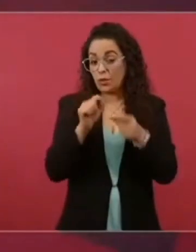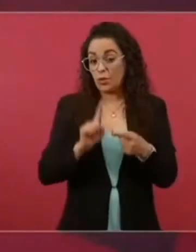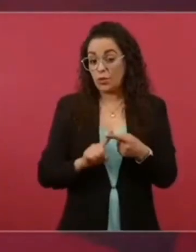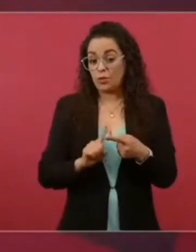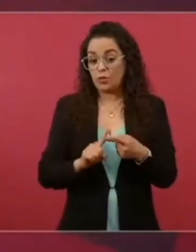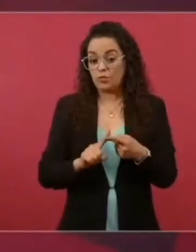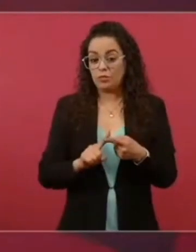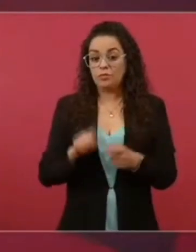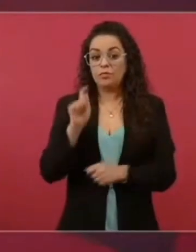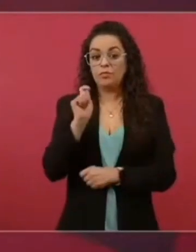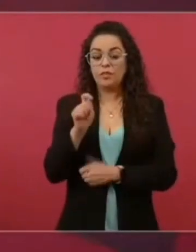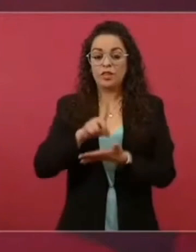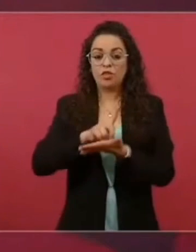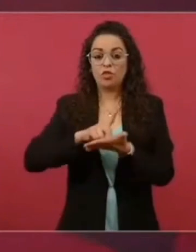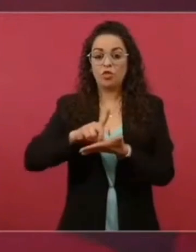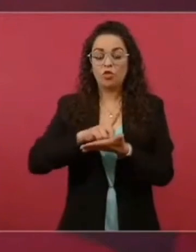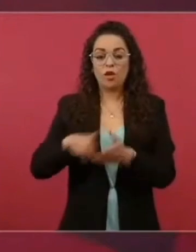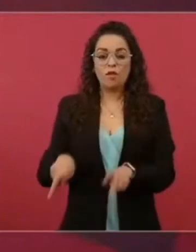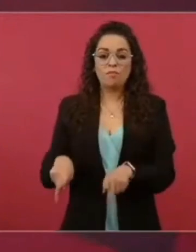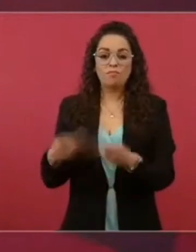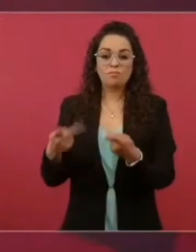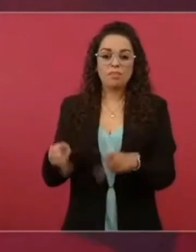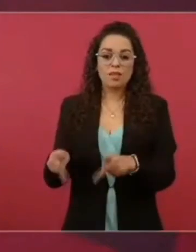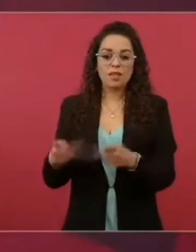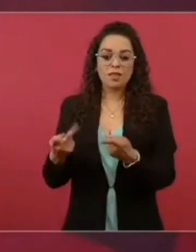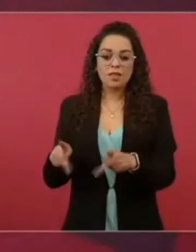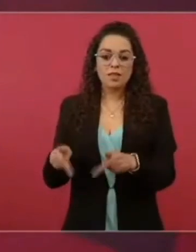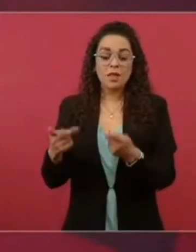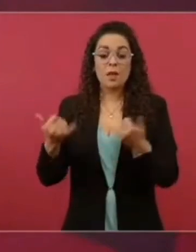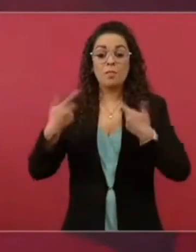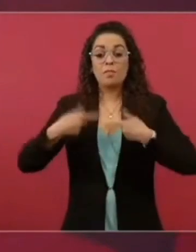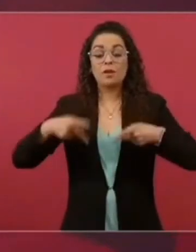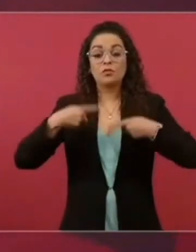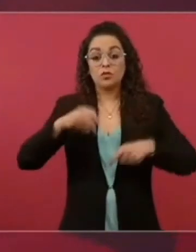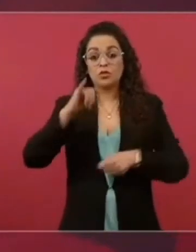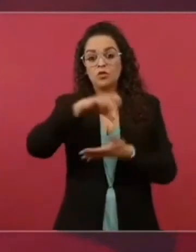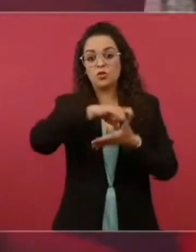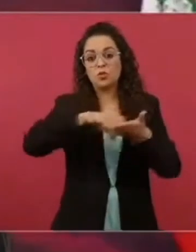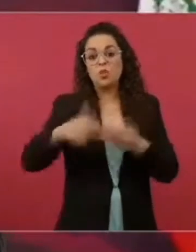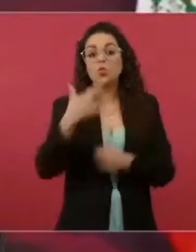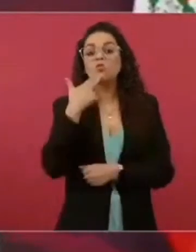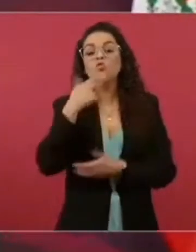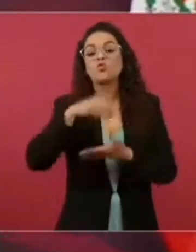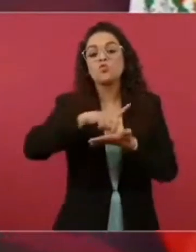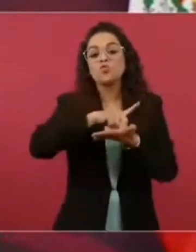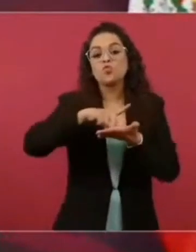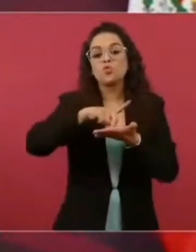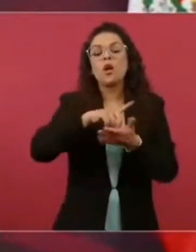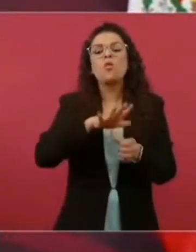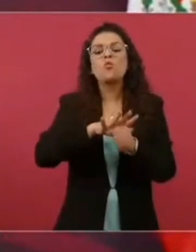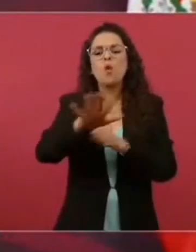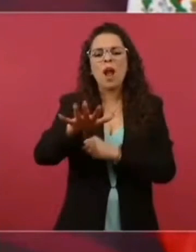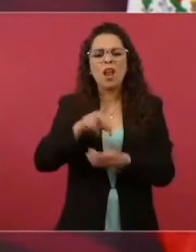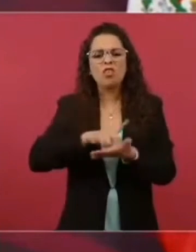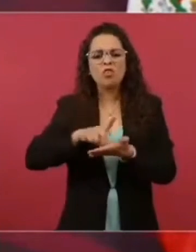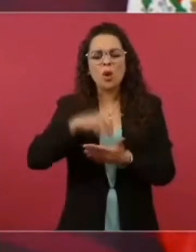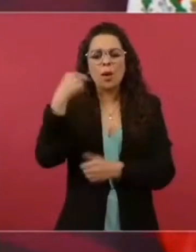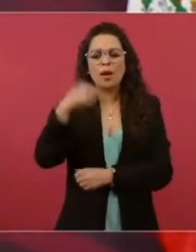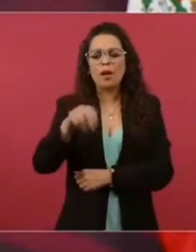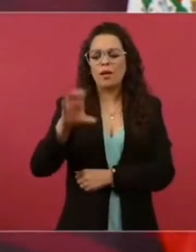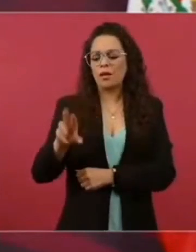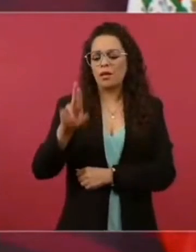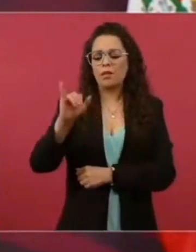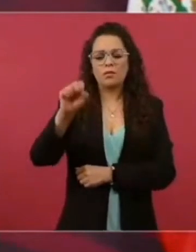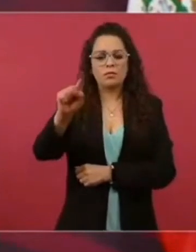el narcomenudeo, el consumo de cristal,